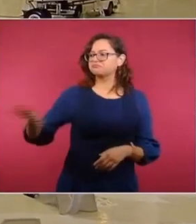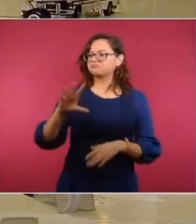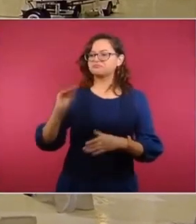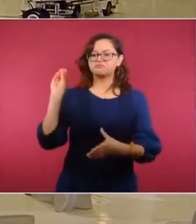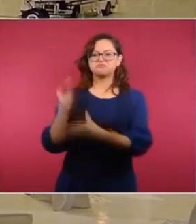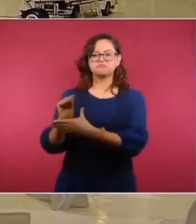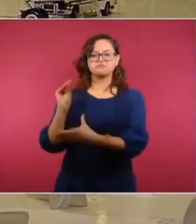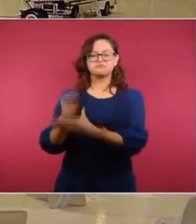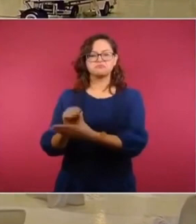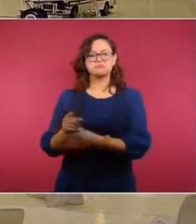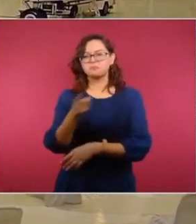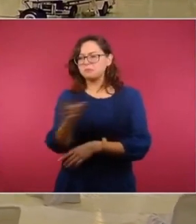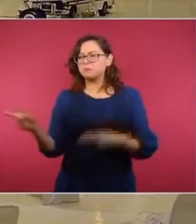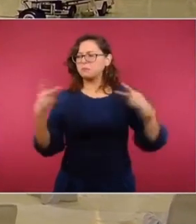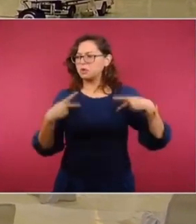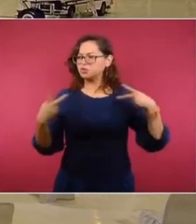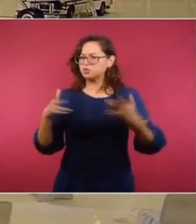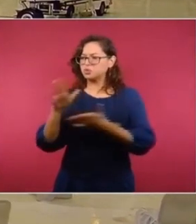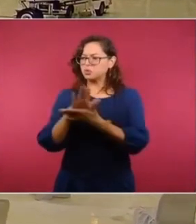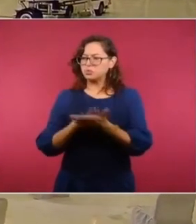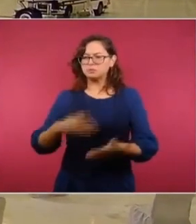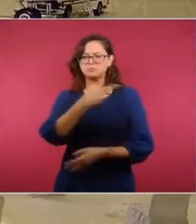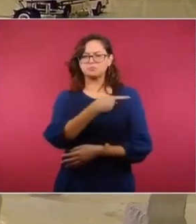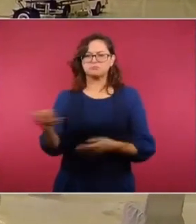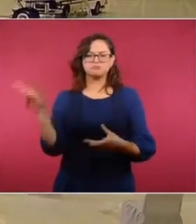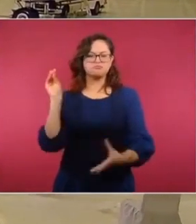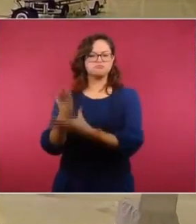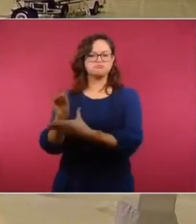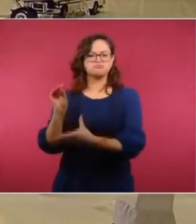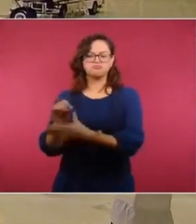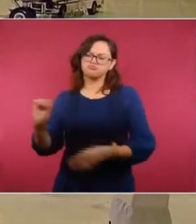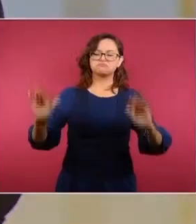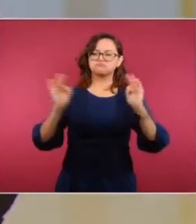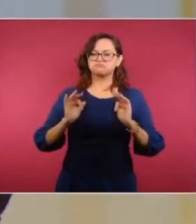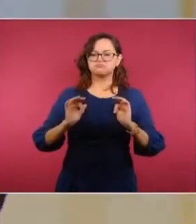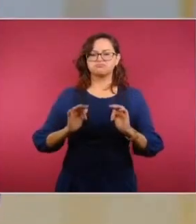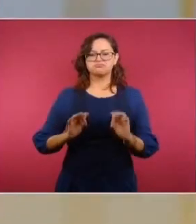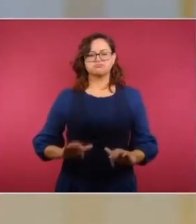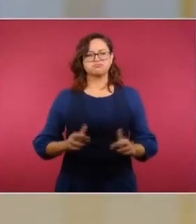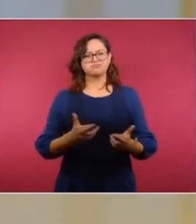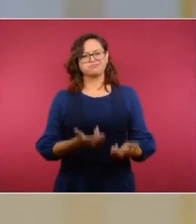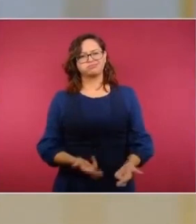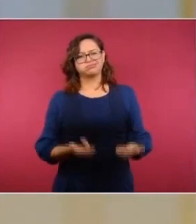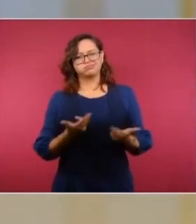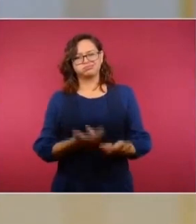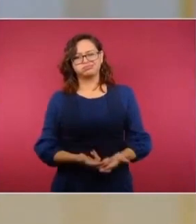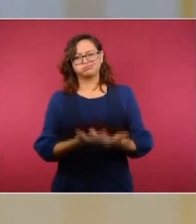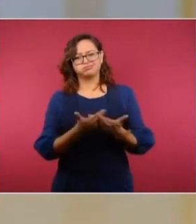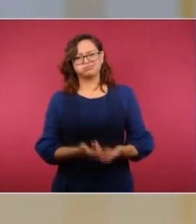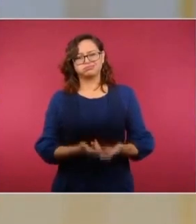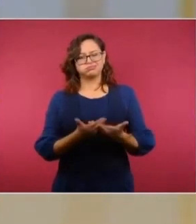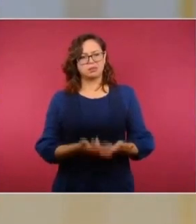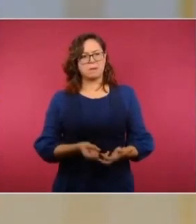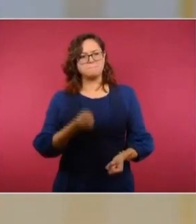lópez obrador ofreció su habitual conferencia de prensa matutina en una base aérea militar para mostrar el boeing 787